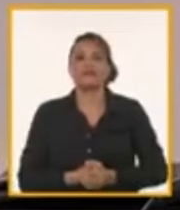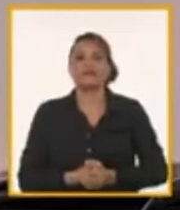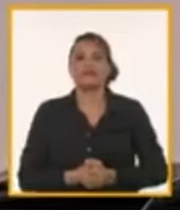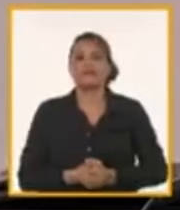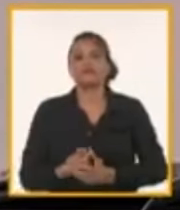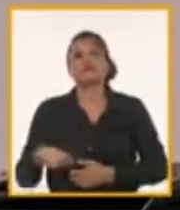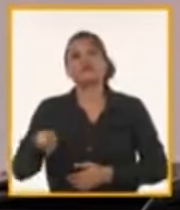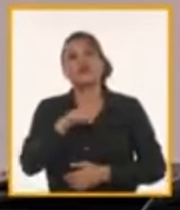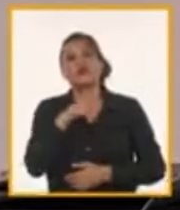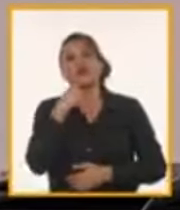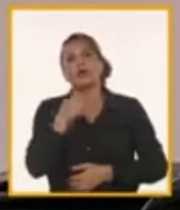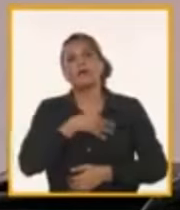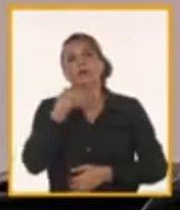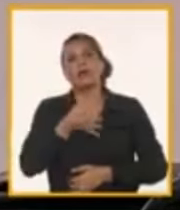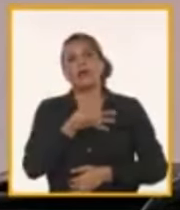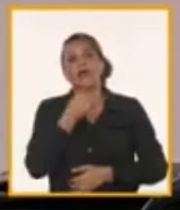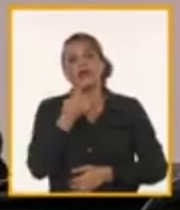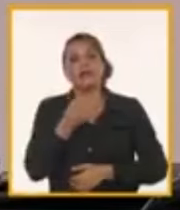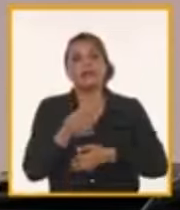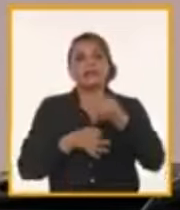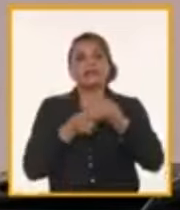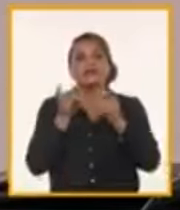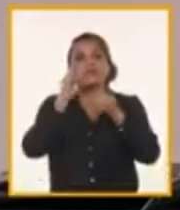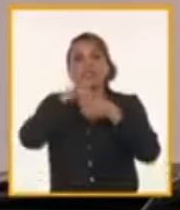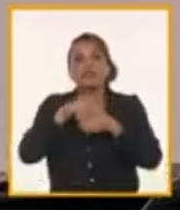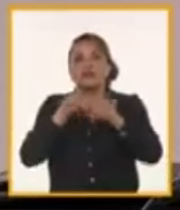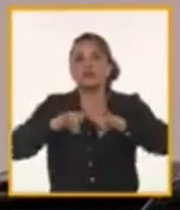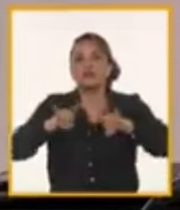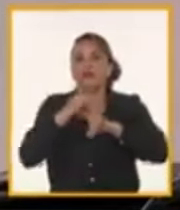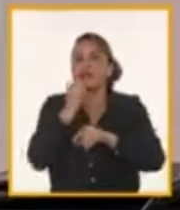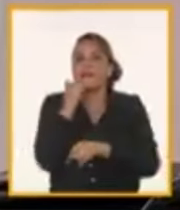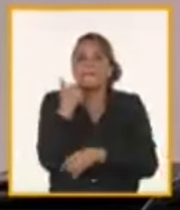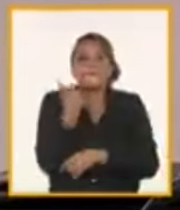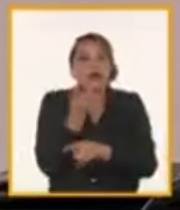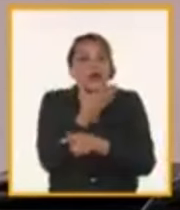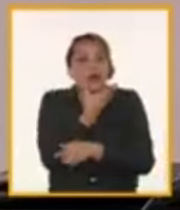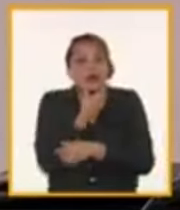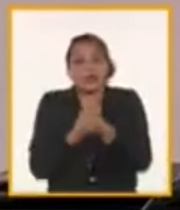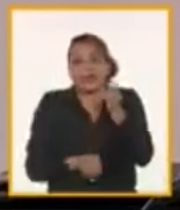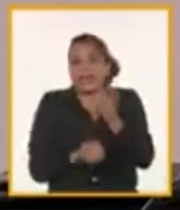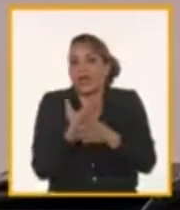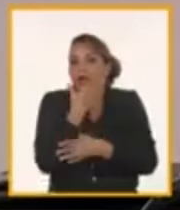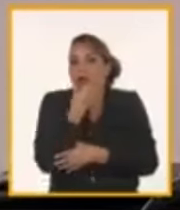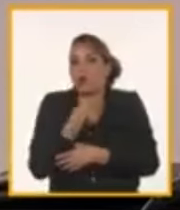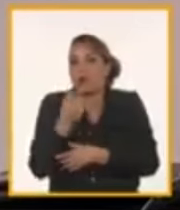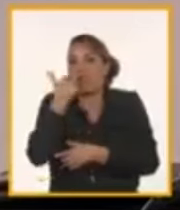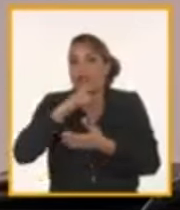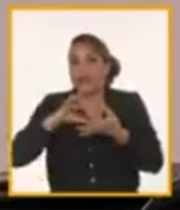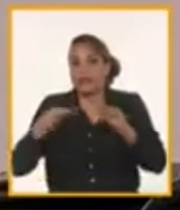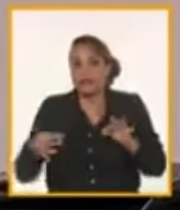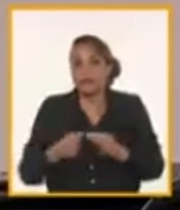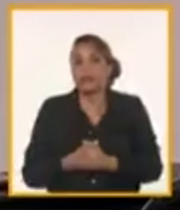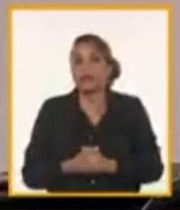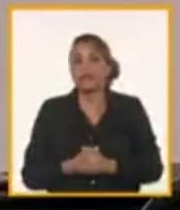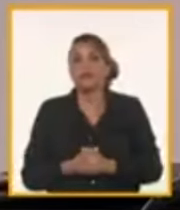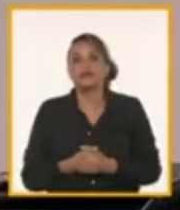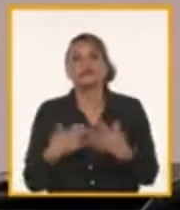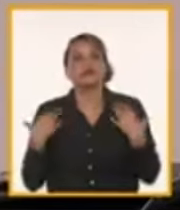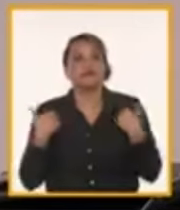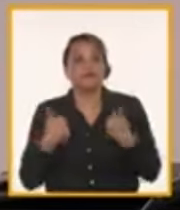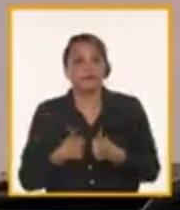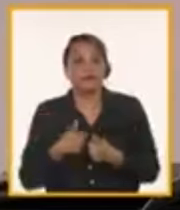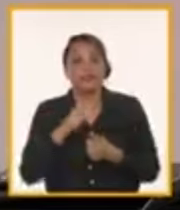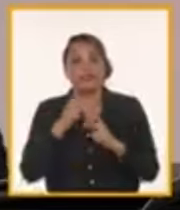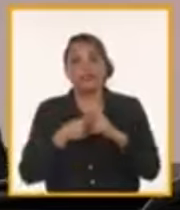todo esto que hemos explicado se expresa en una univers la más joven del país la universidad Artemisa su rectora dié está esta tarde con